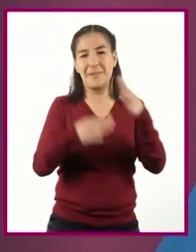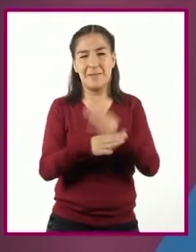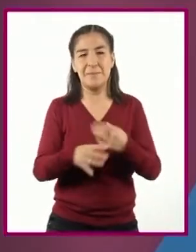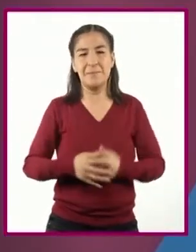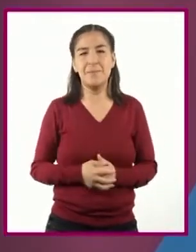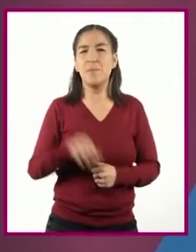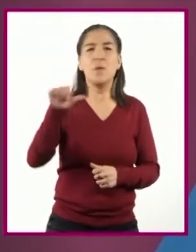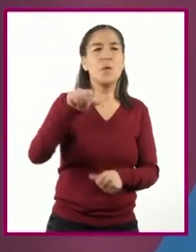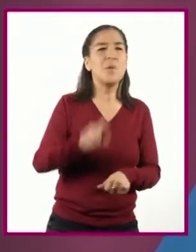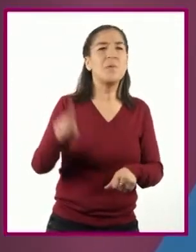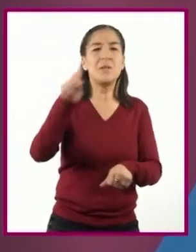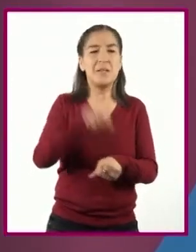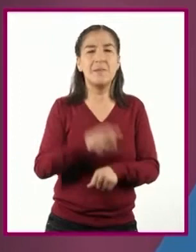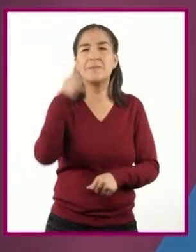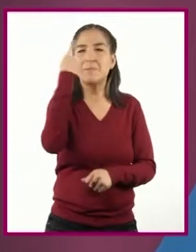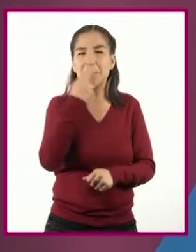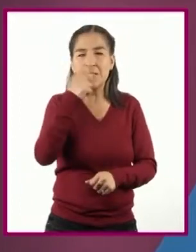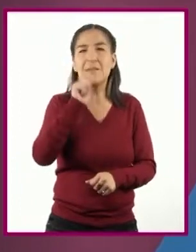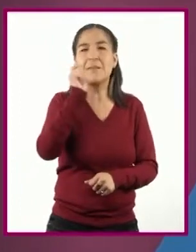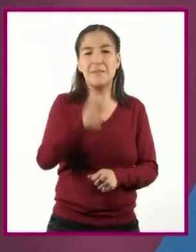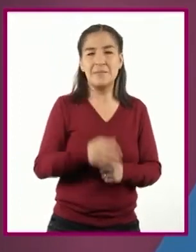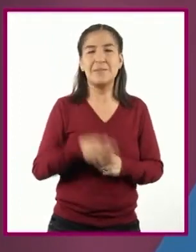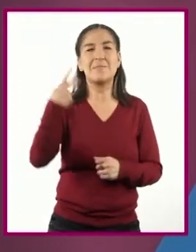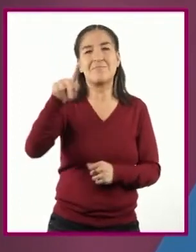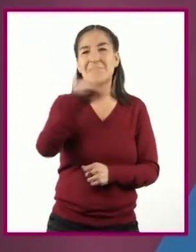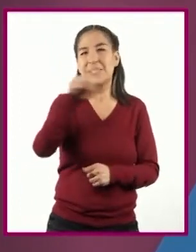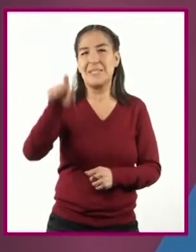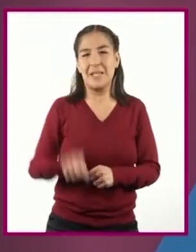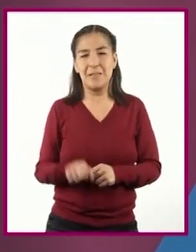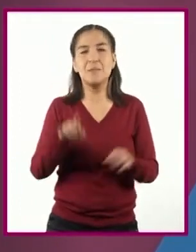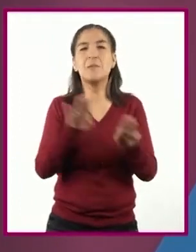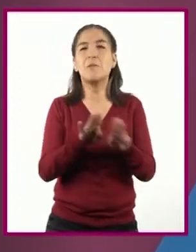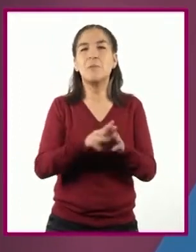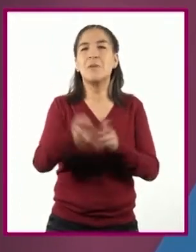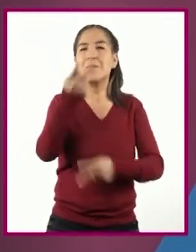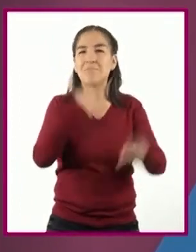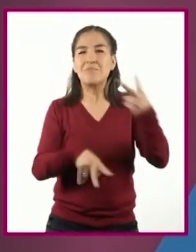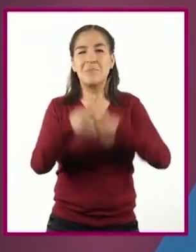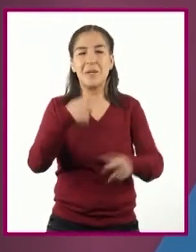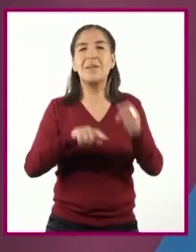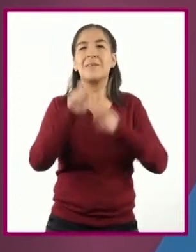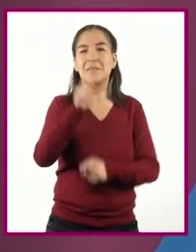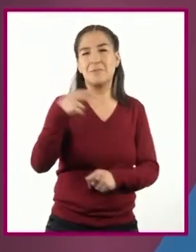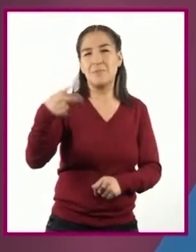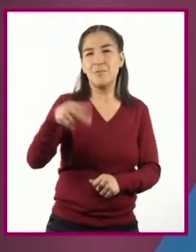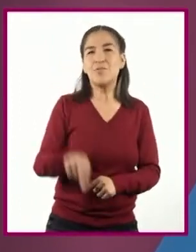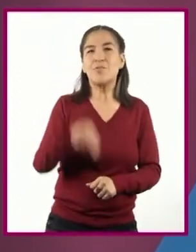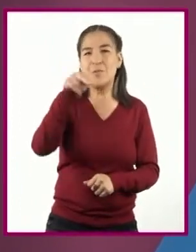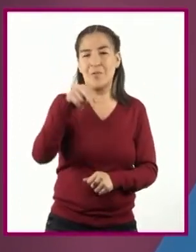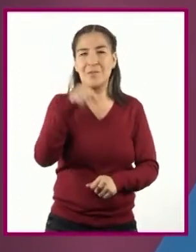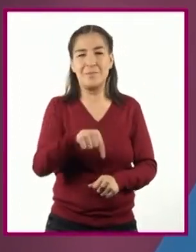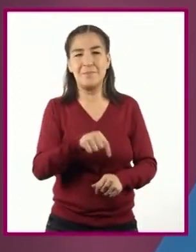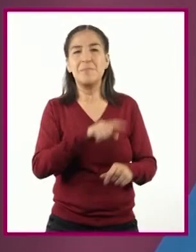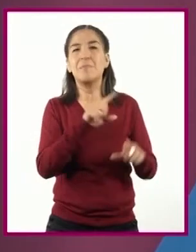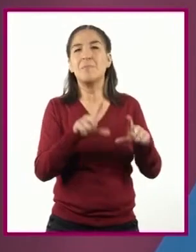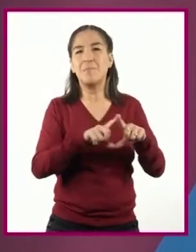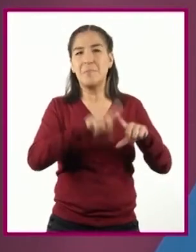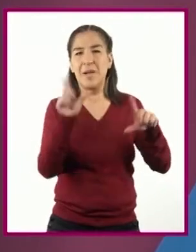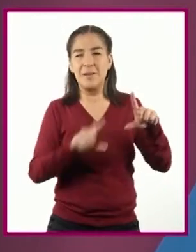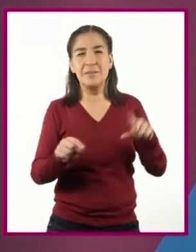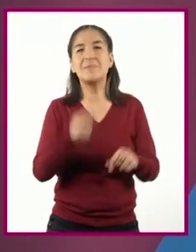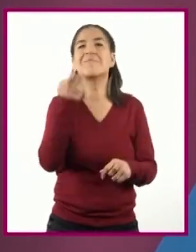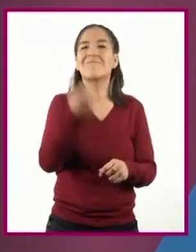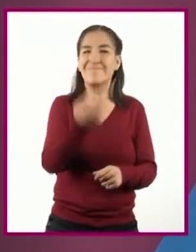El día de hoy analizaremos el caso de Texas, un territorio que formaba parte del norte de nuestro país y fue motivo de